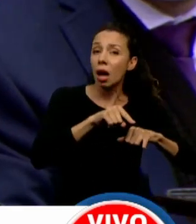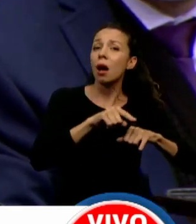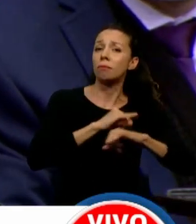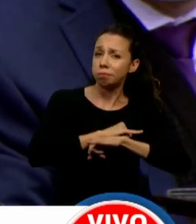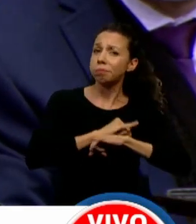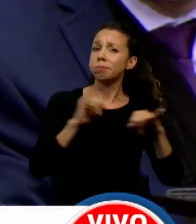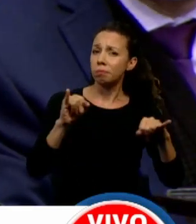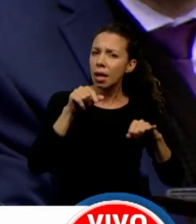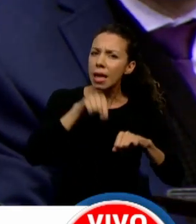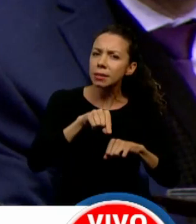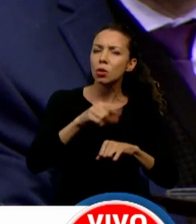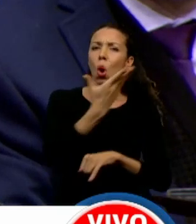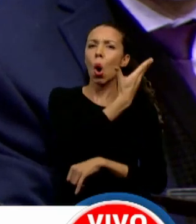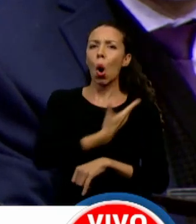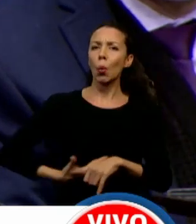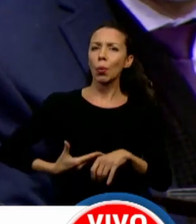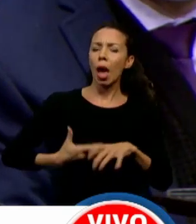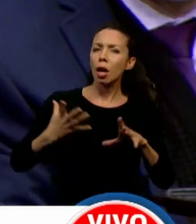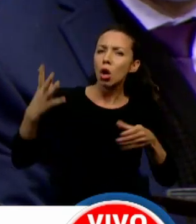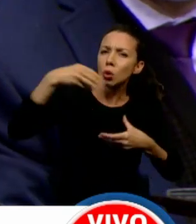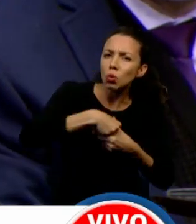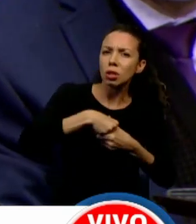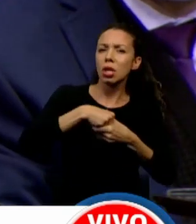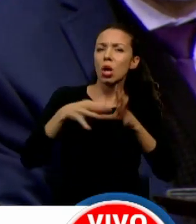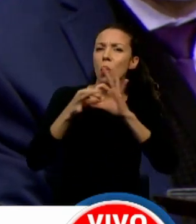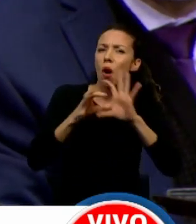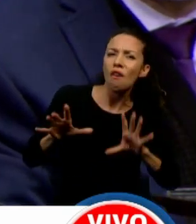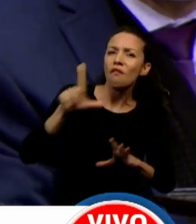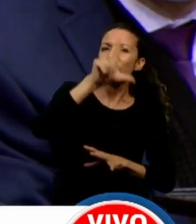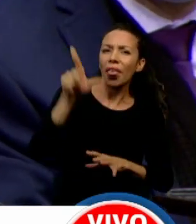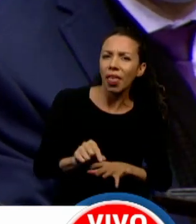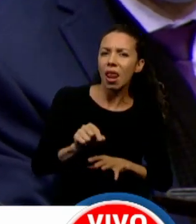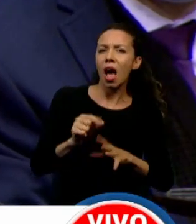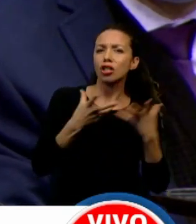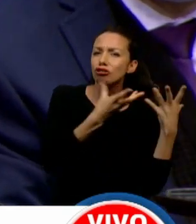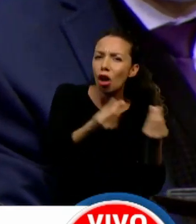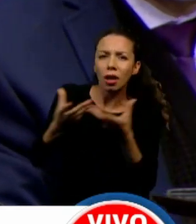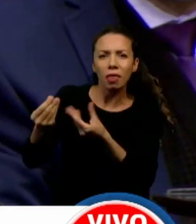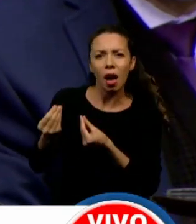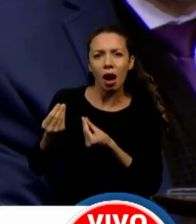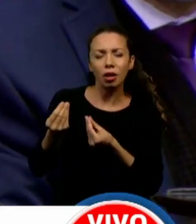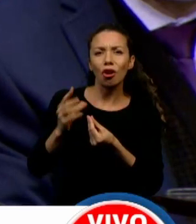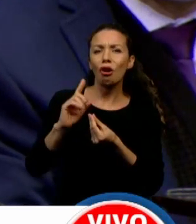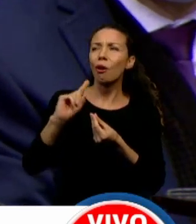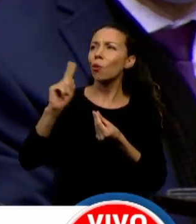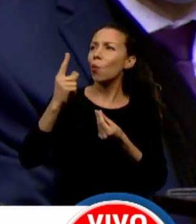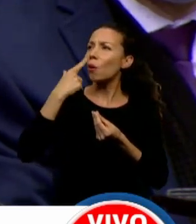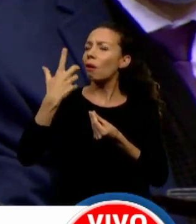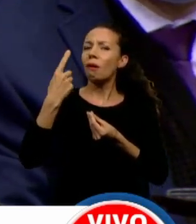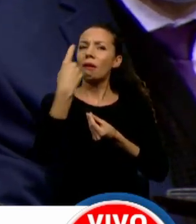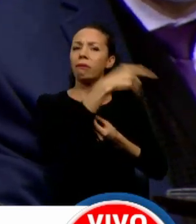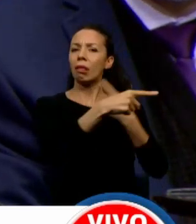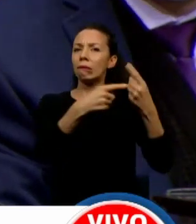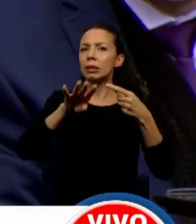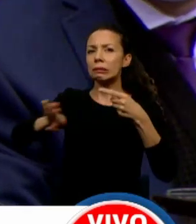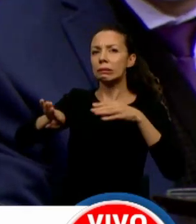un gobierno inclusivo, federal, solidario, que no haga las distinciones. Hoy se habló de látigo, se